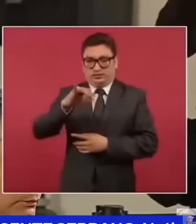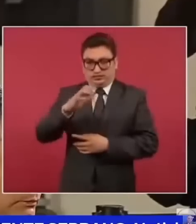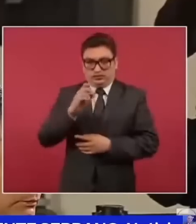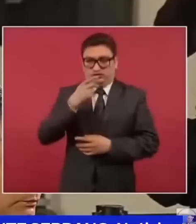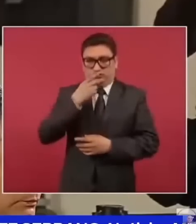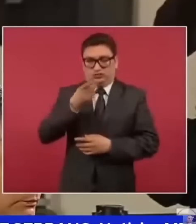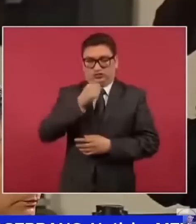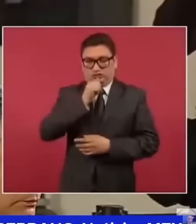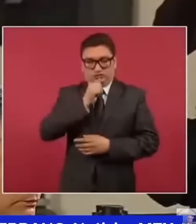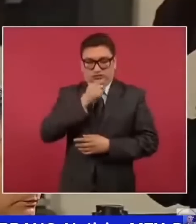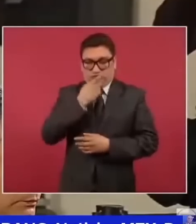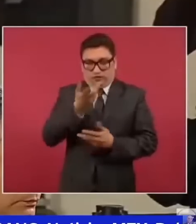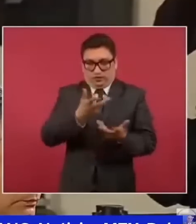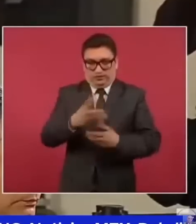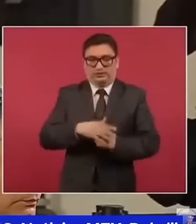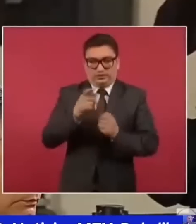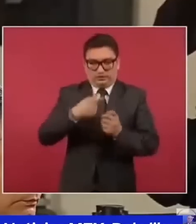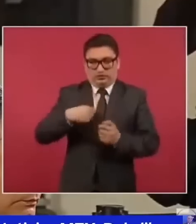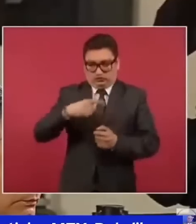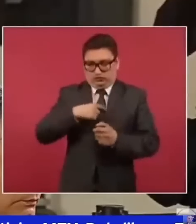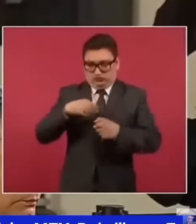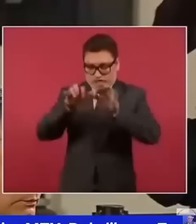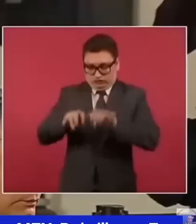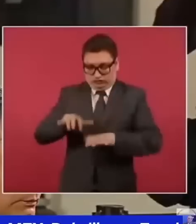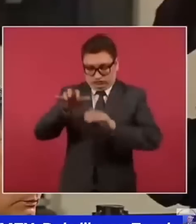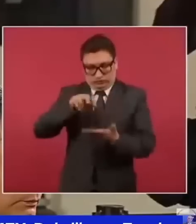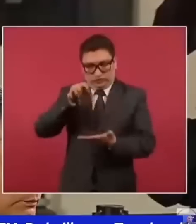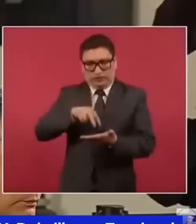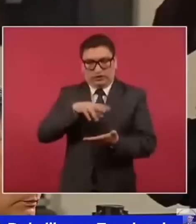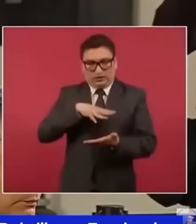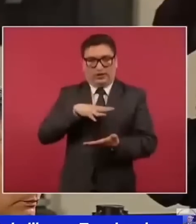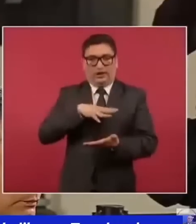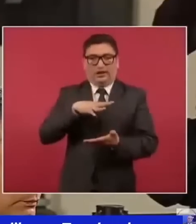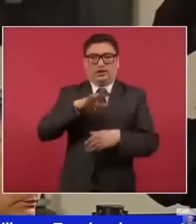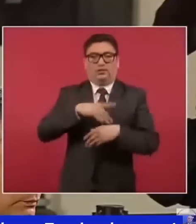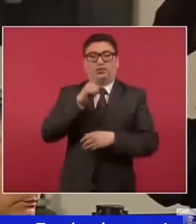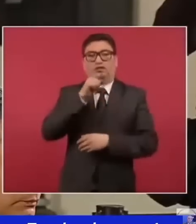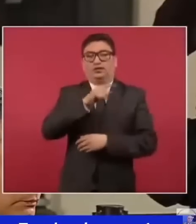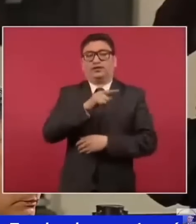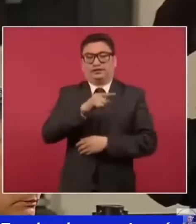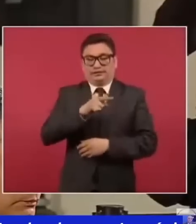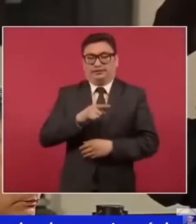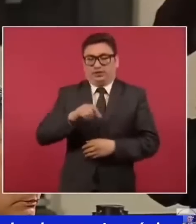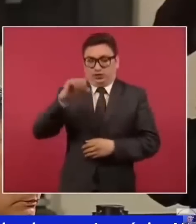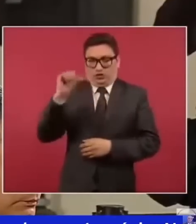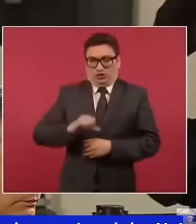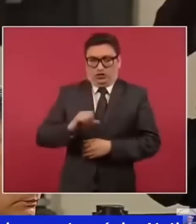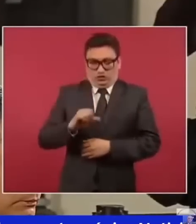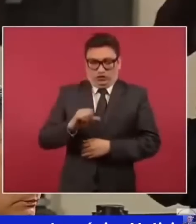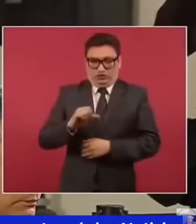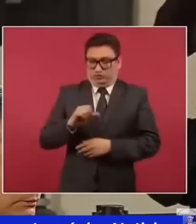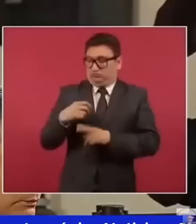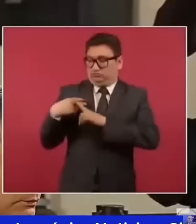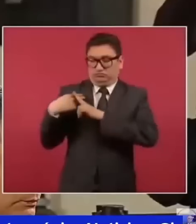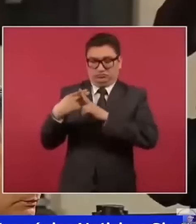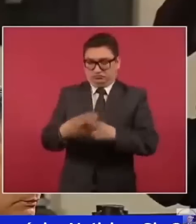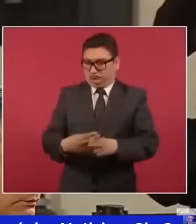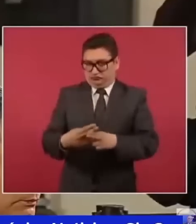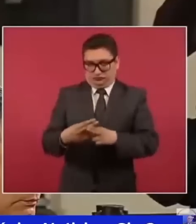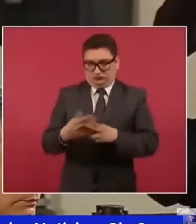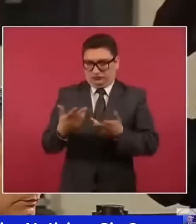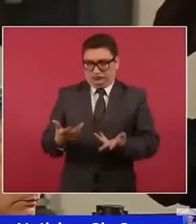las transcripciones del juicio al señor Rivapalacio, porque el día de hoy, hasta el día de hoy, sigue